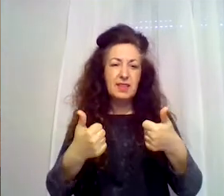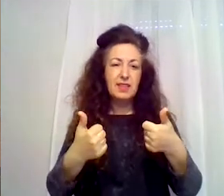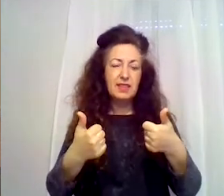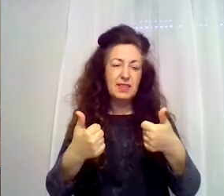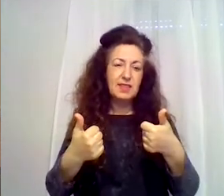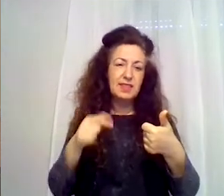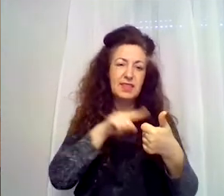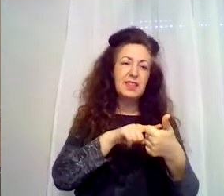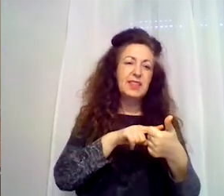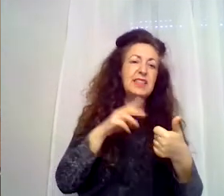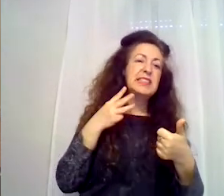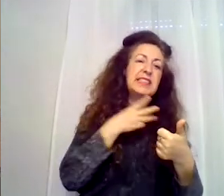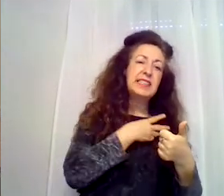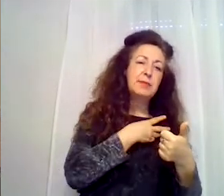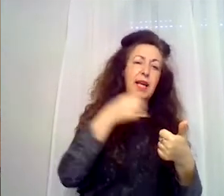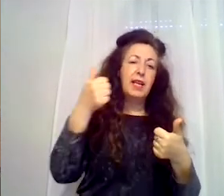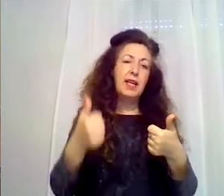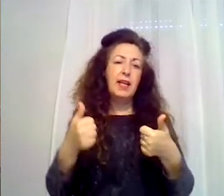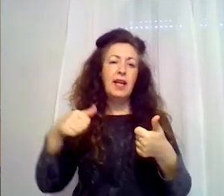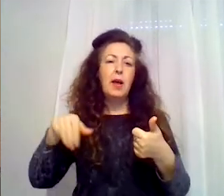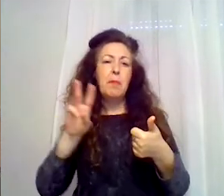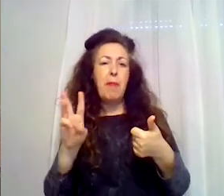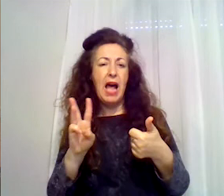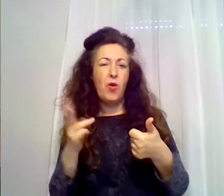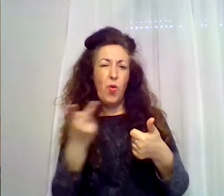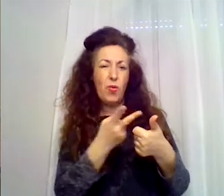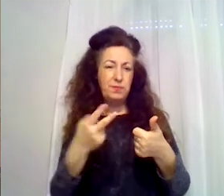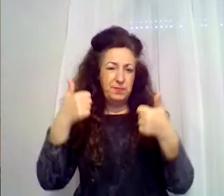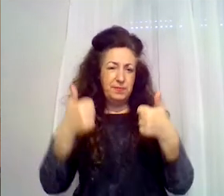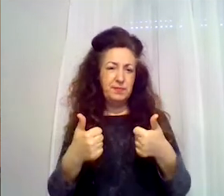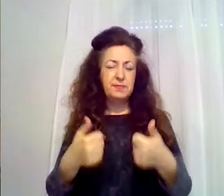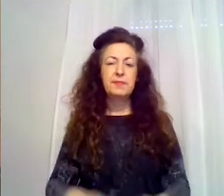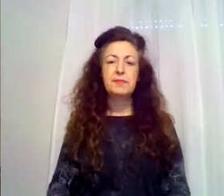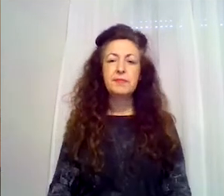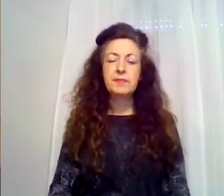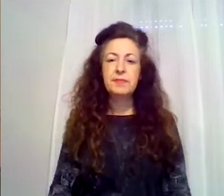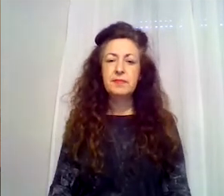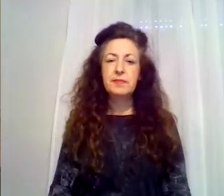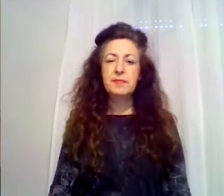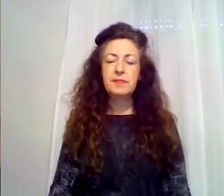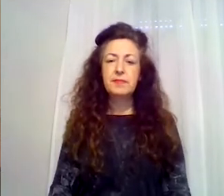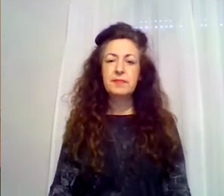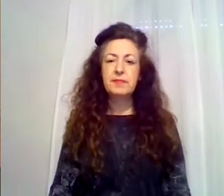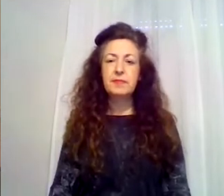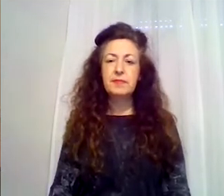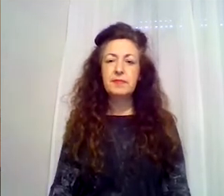Séneca estaba a favor, pero Cicerón antes había estado en contra. Y Cicerón había escrito de alguien que era uno de esos cerdos de